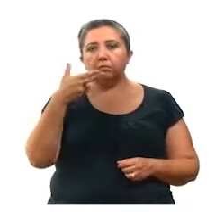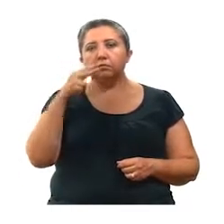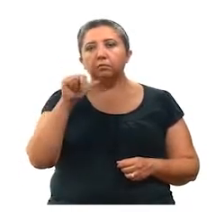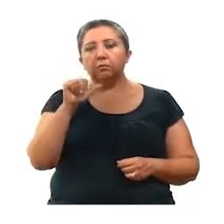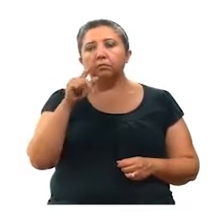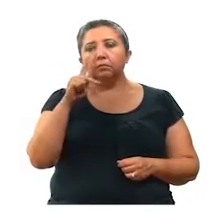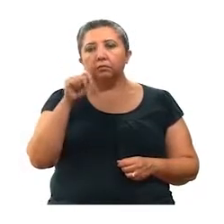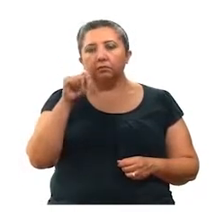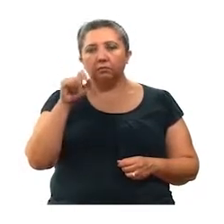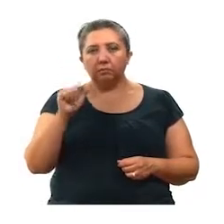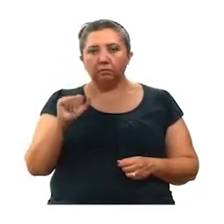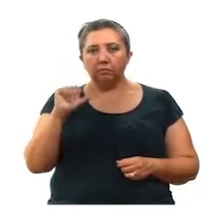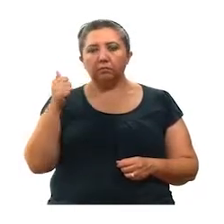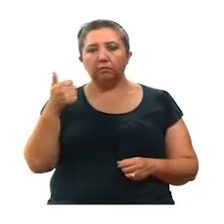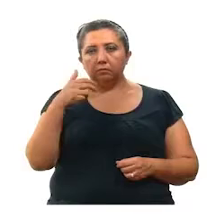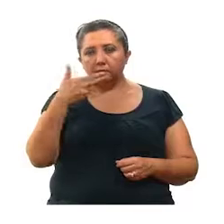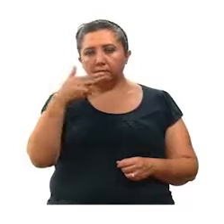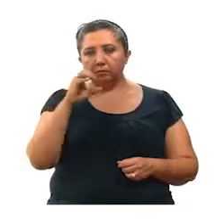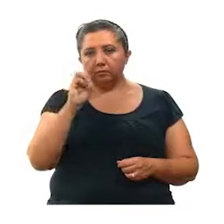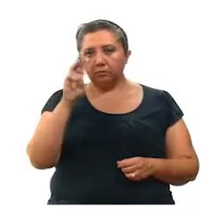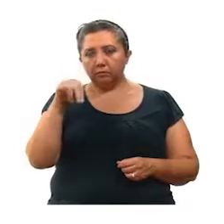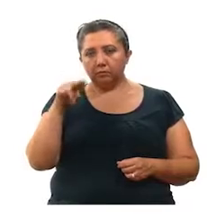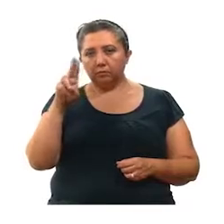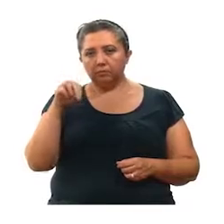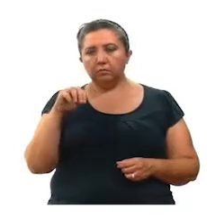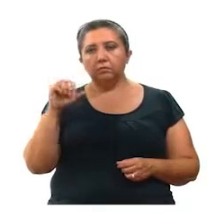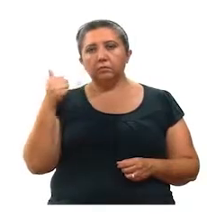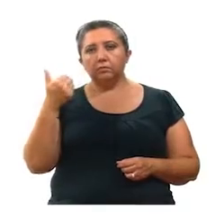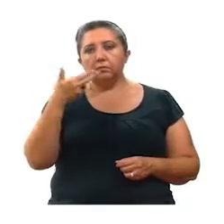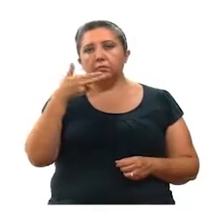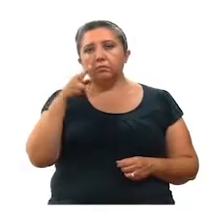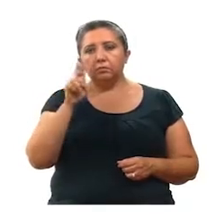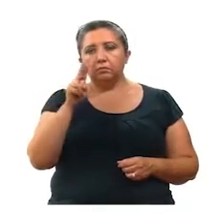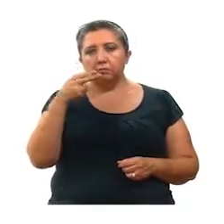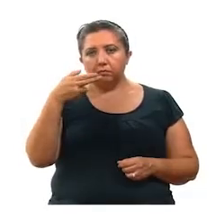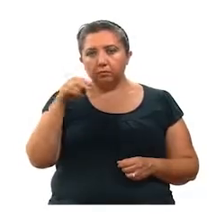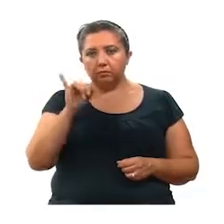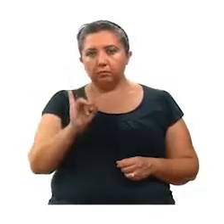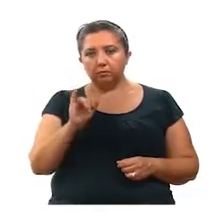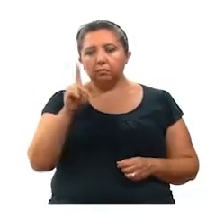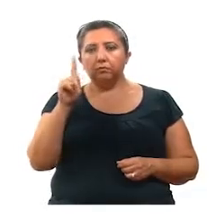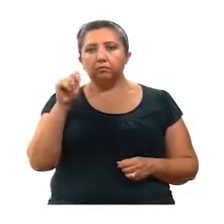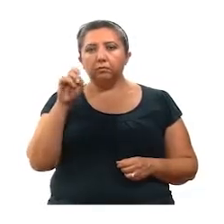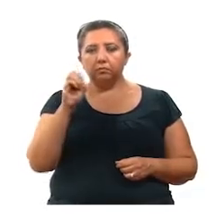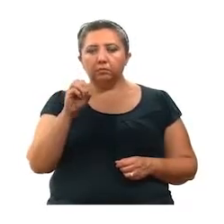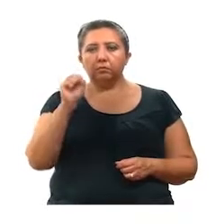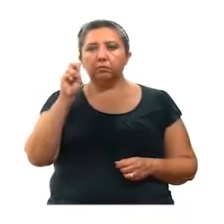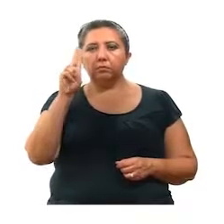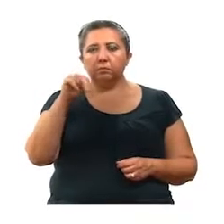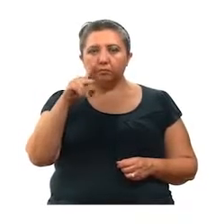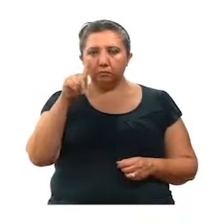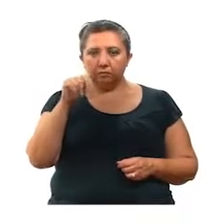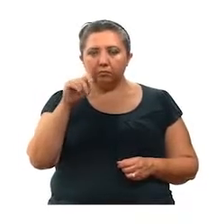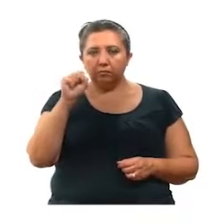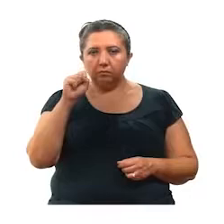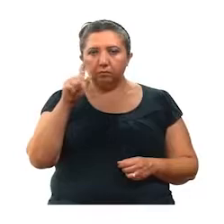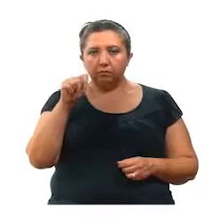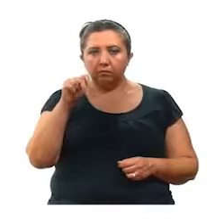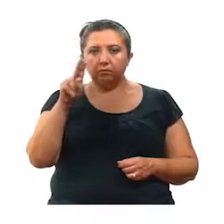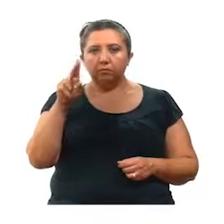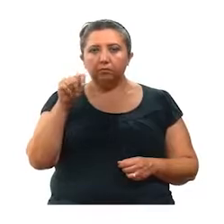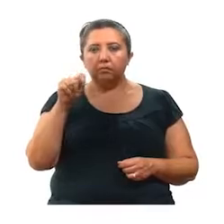Chapap, Chemash, Jomum, Jují, Mocochá, Muxupip, Peto, Sanacat,